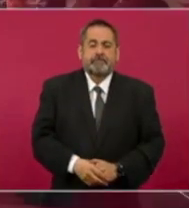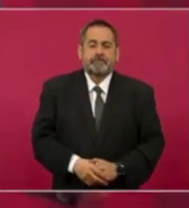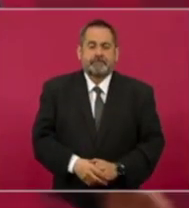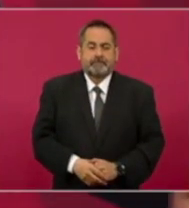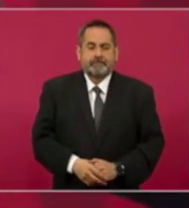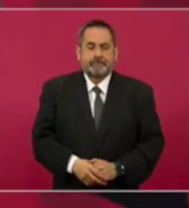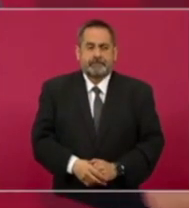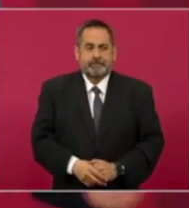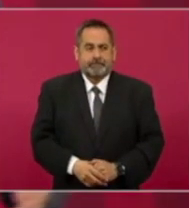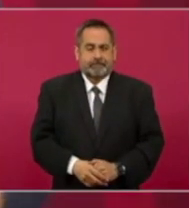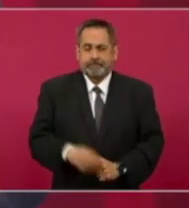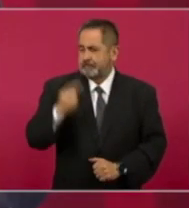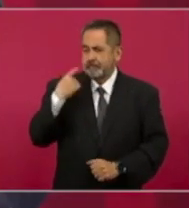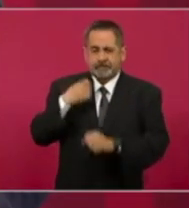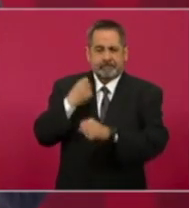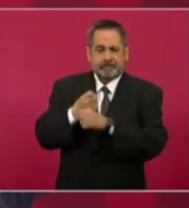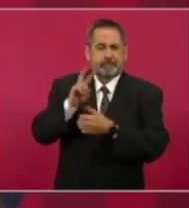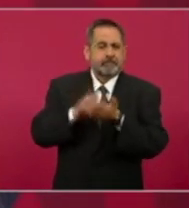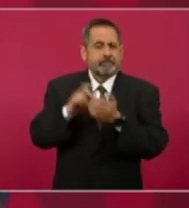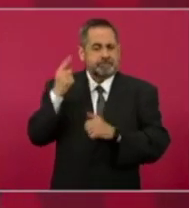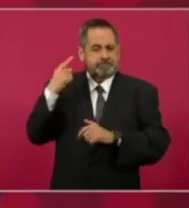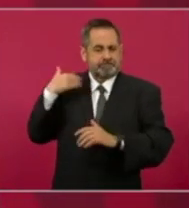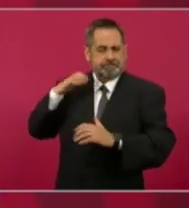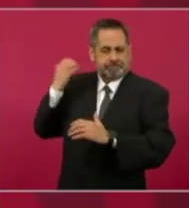El año que acaba de terminar,